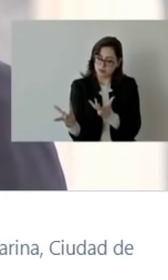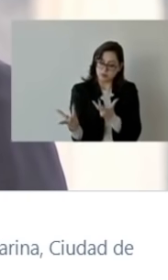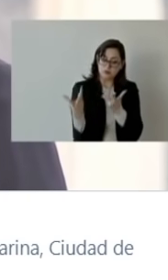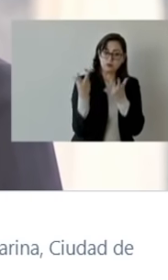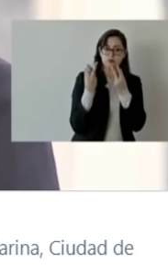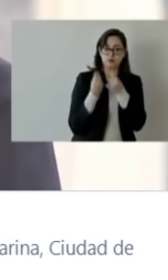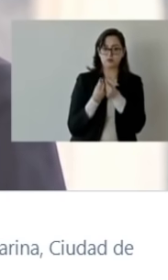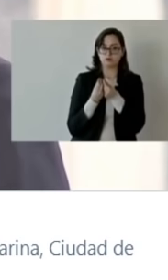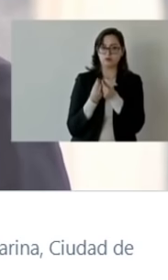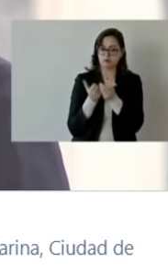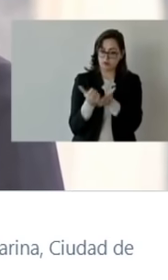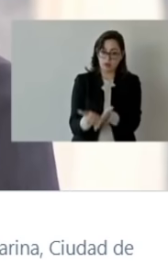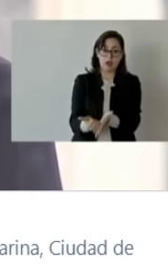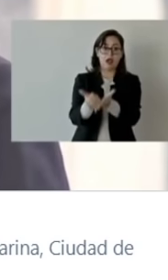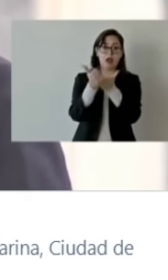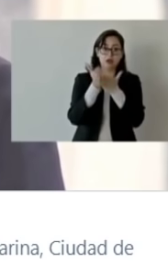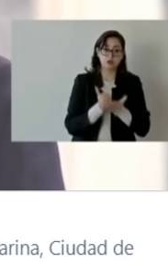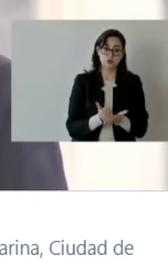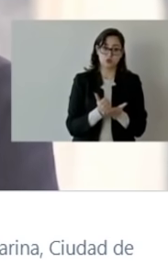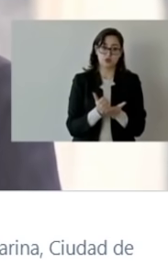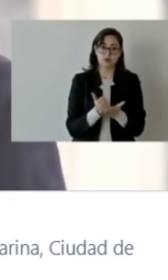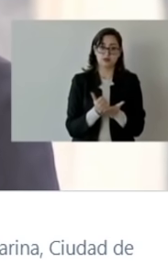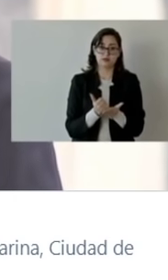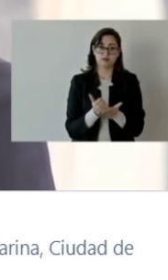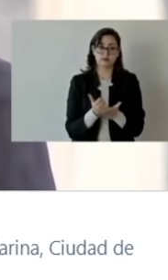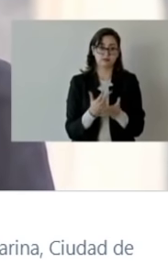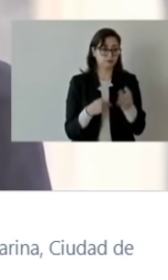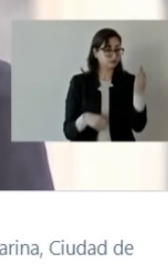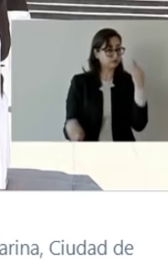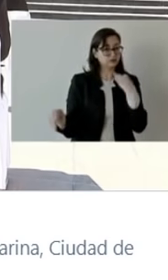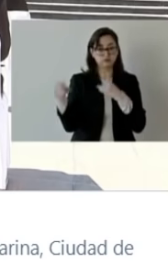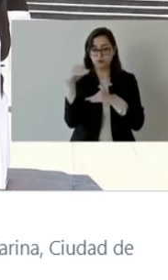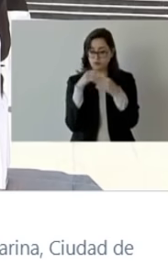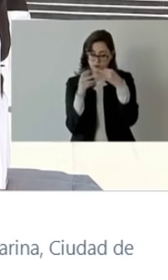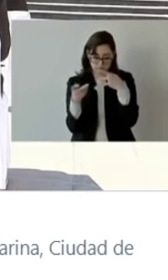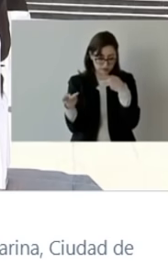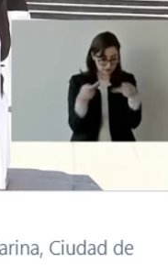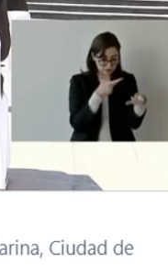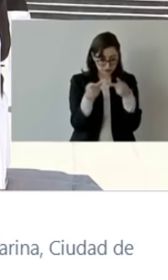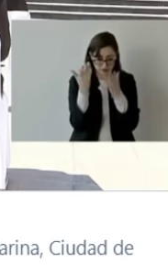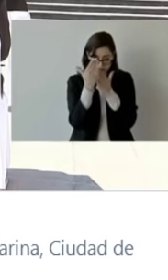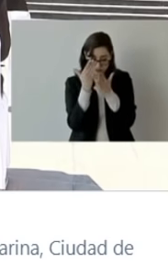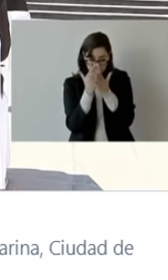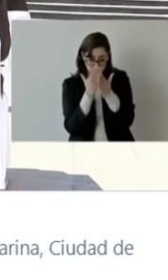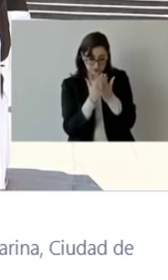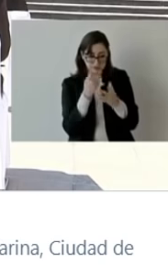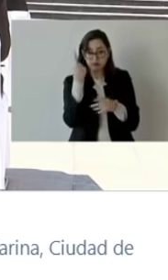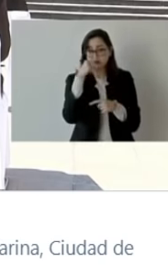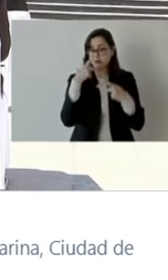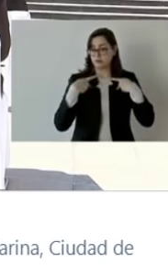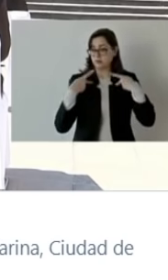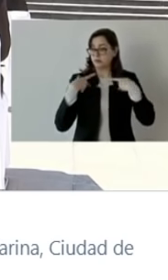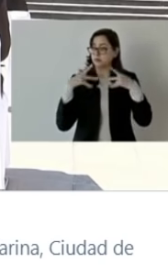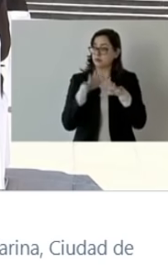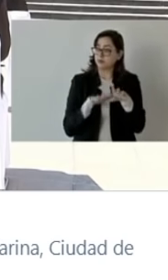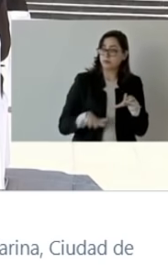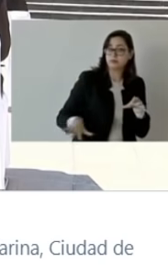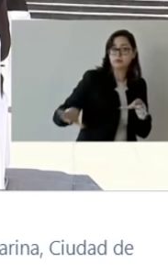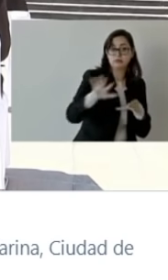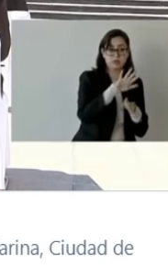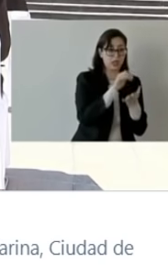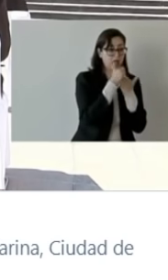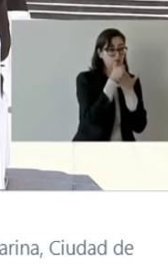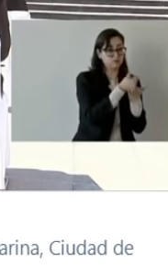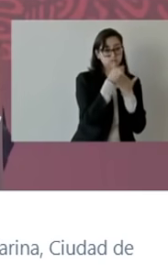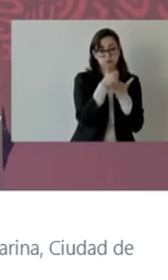incorporaran a toda la estrategia de apoyo a la población para